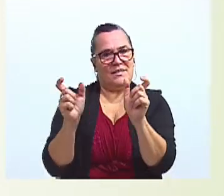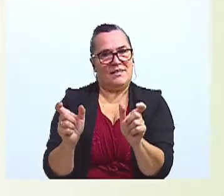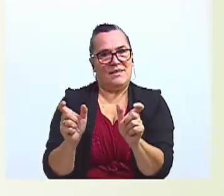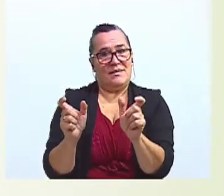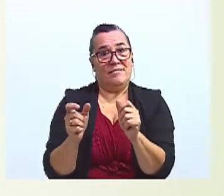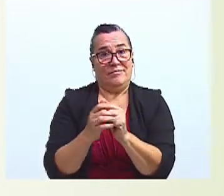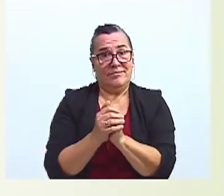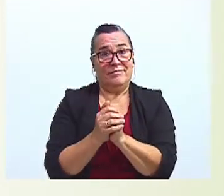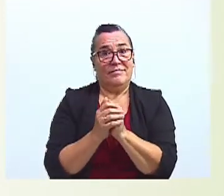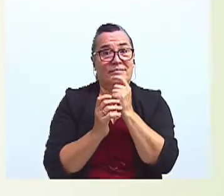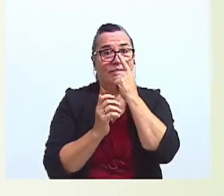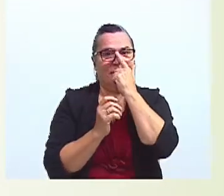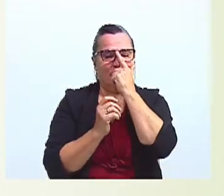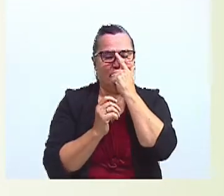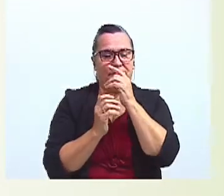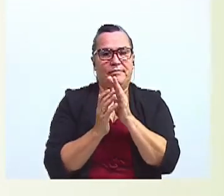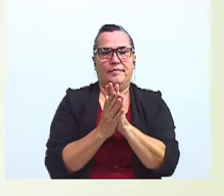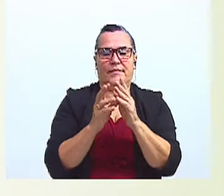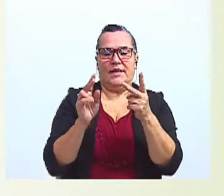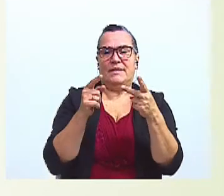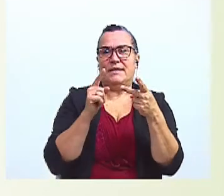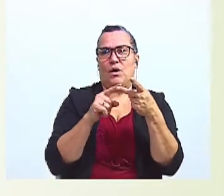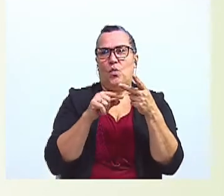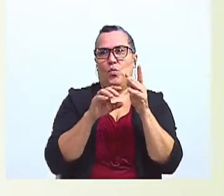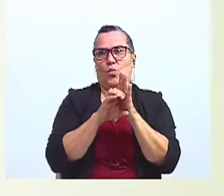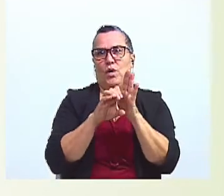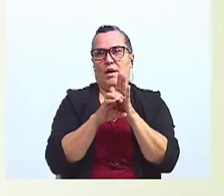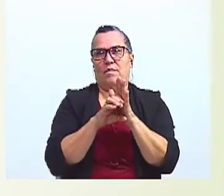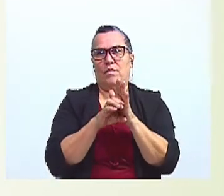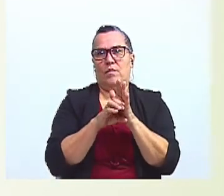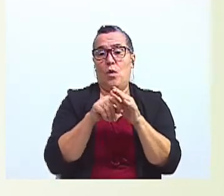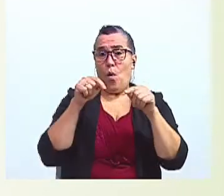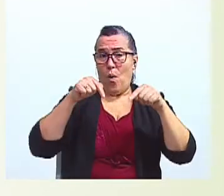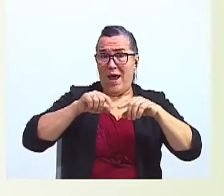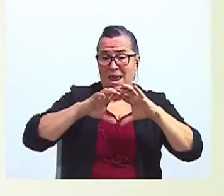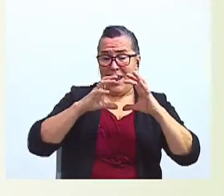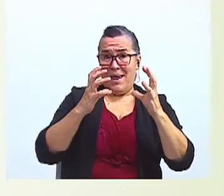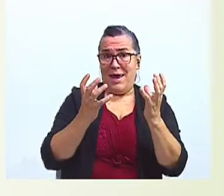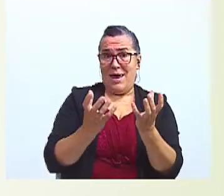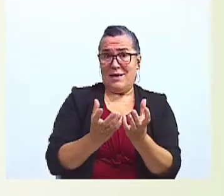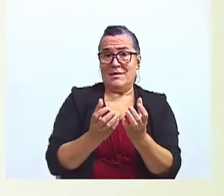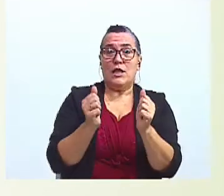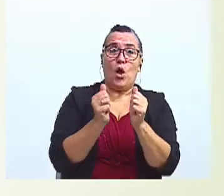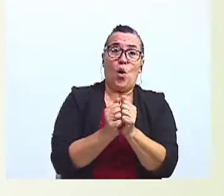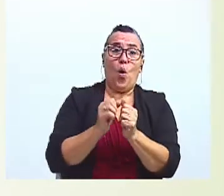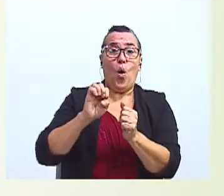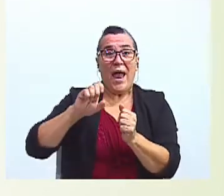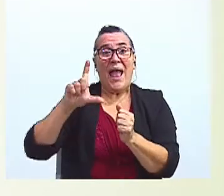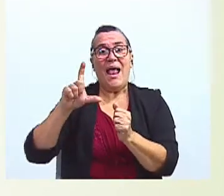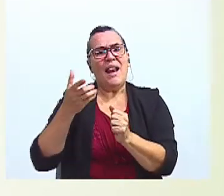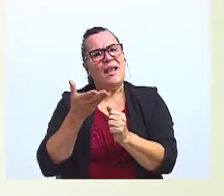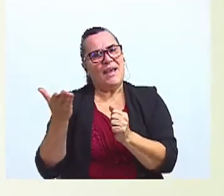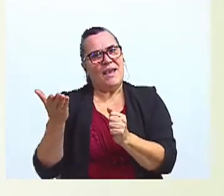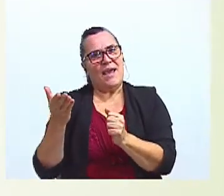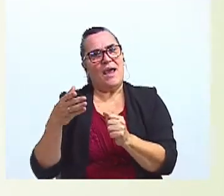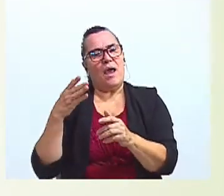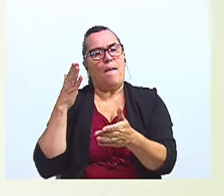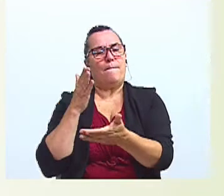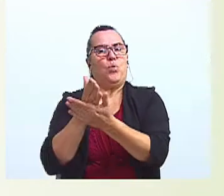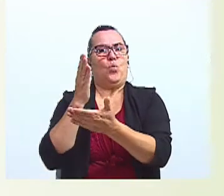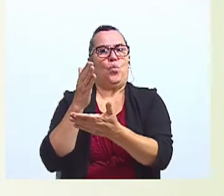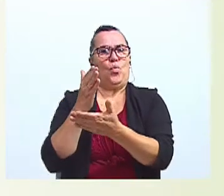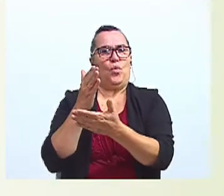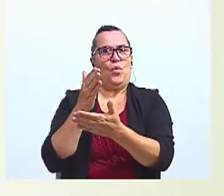separada. El segundo ejemplo, este es el balón con el que fue golpeado. Puedo quitarle